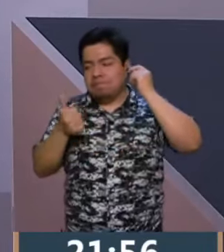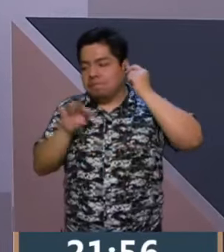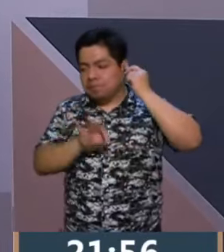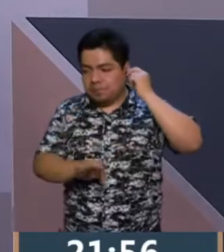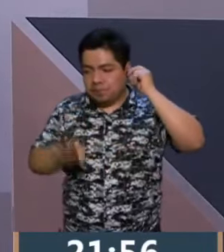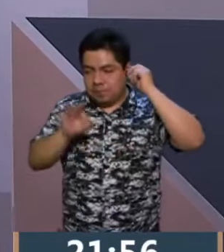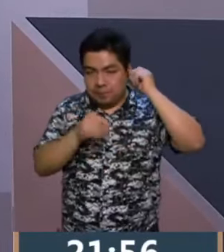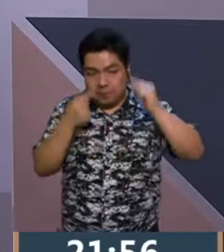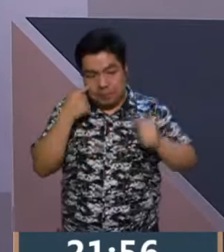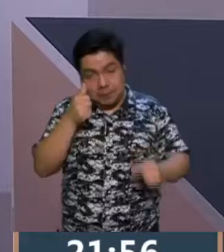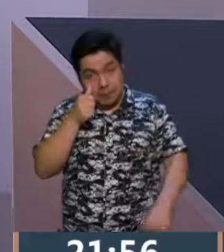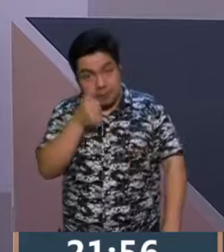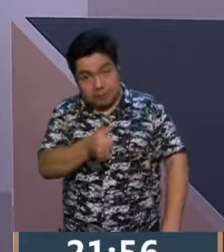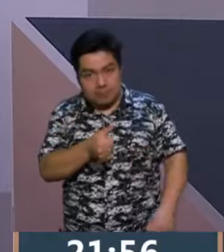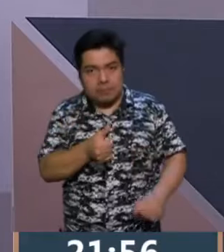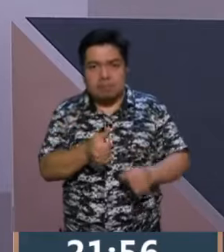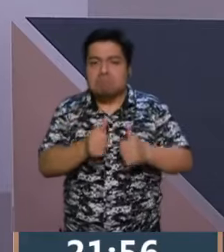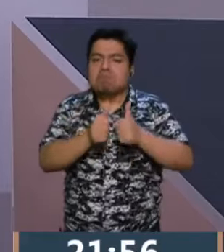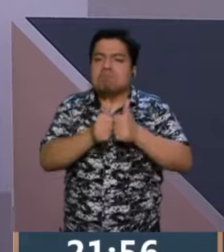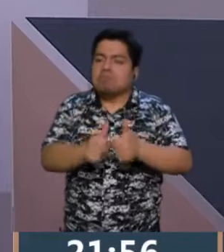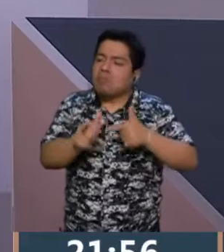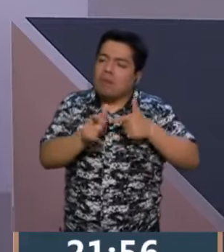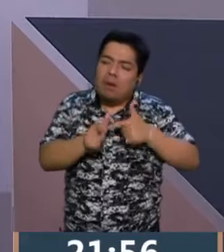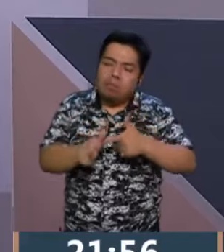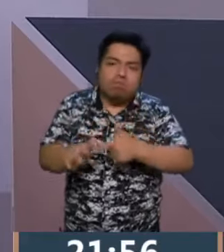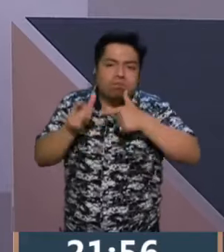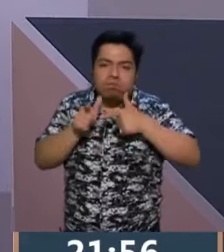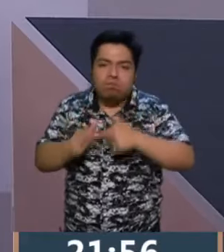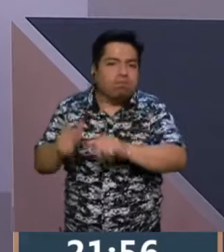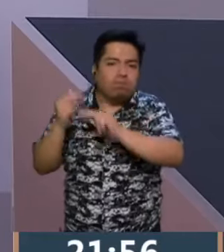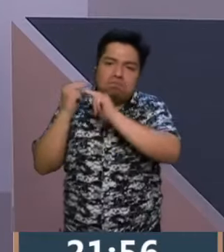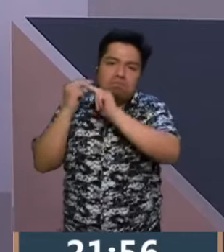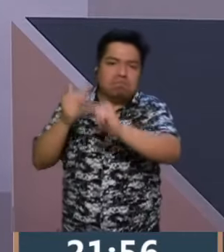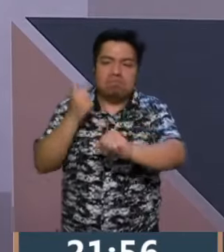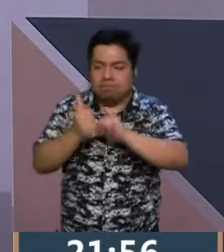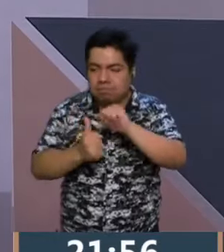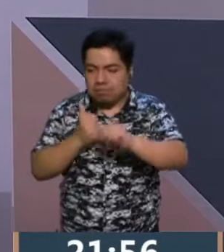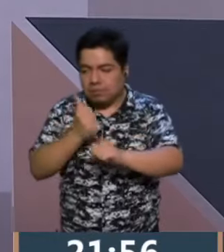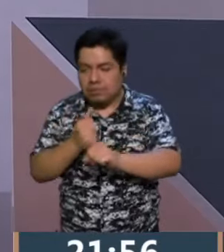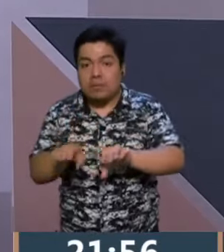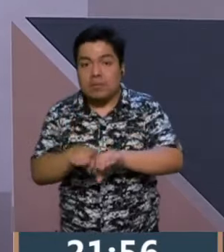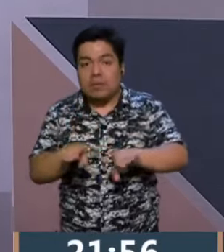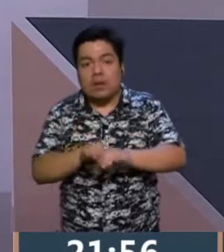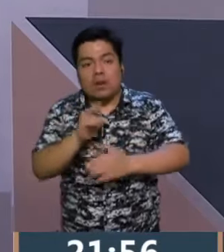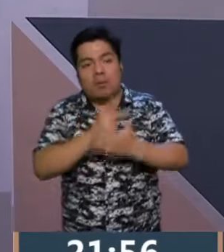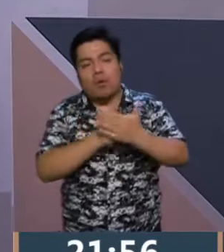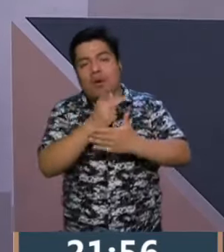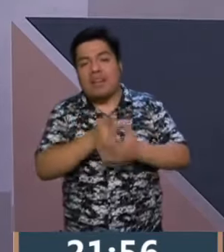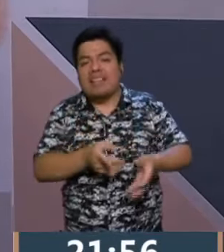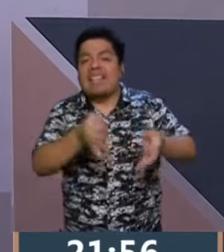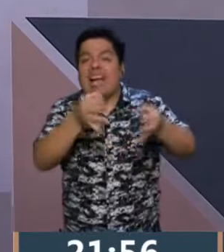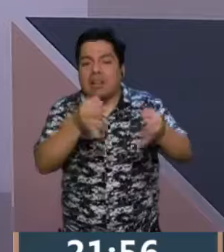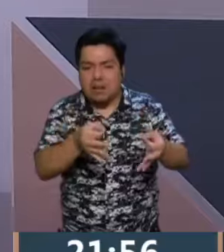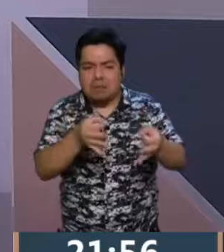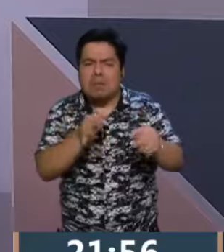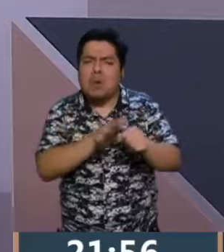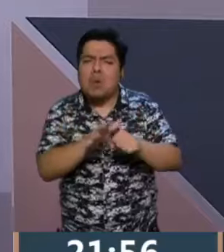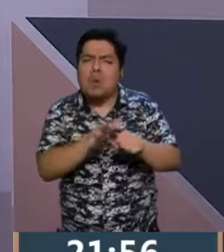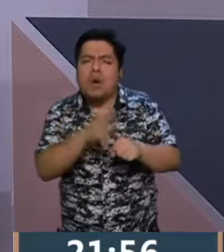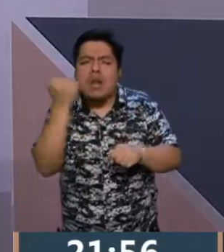señalar que se ha mantenido a lo largo de los años como un criterio de programación? Mira, este